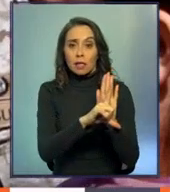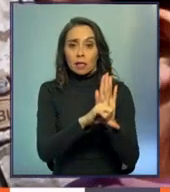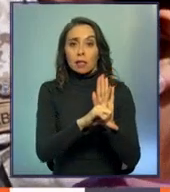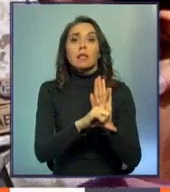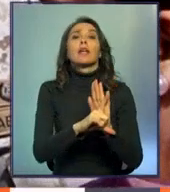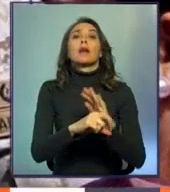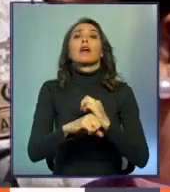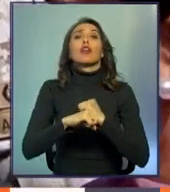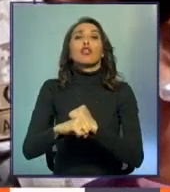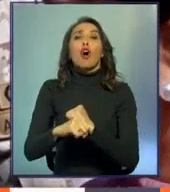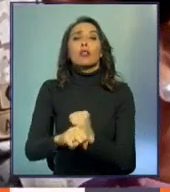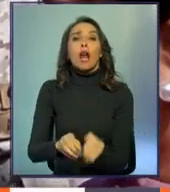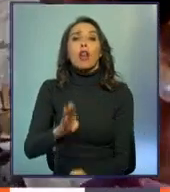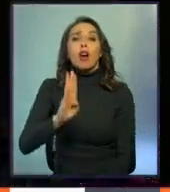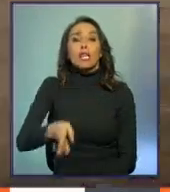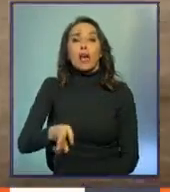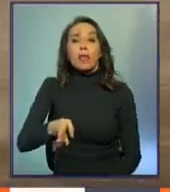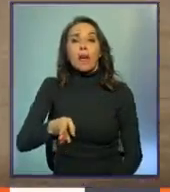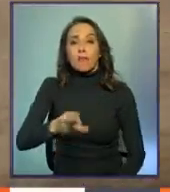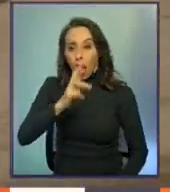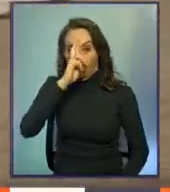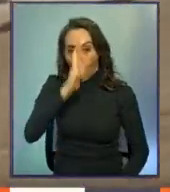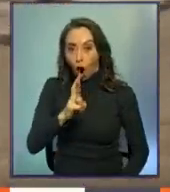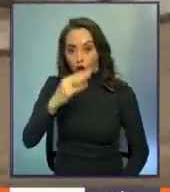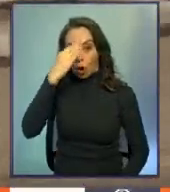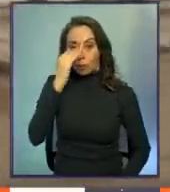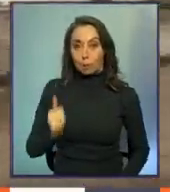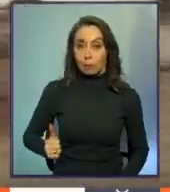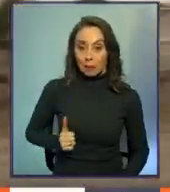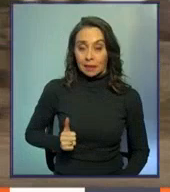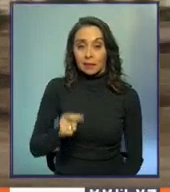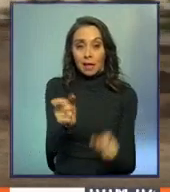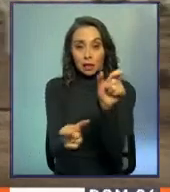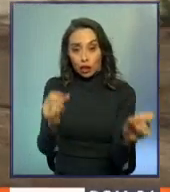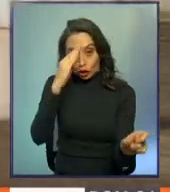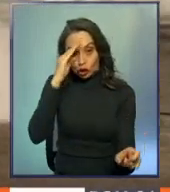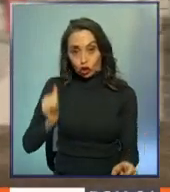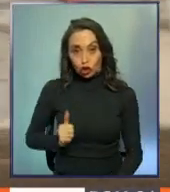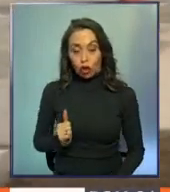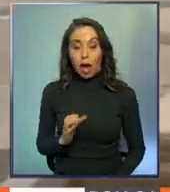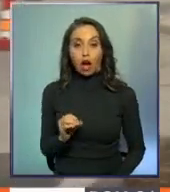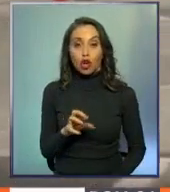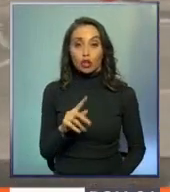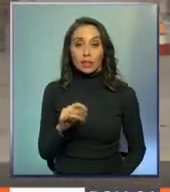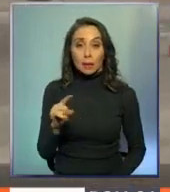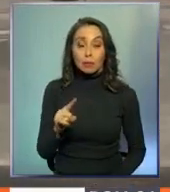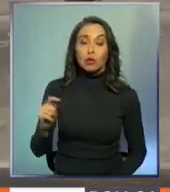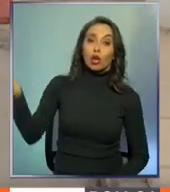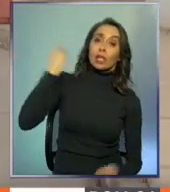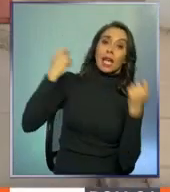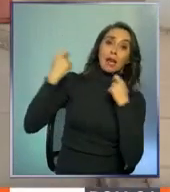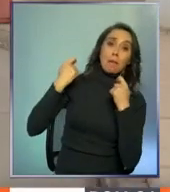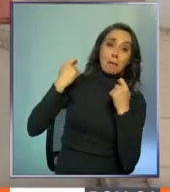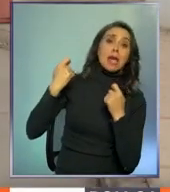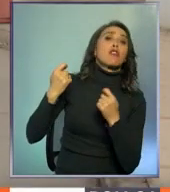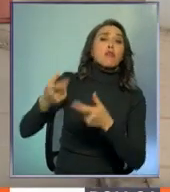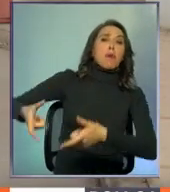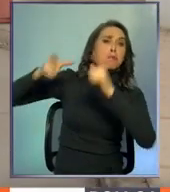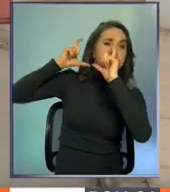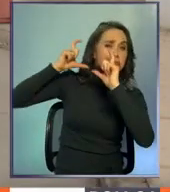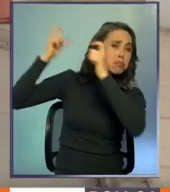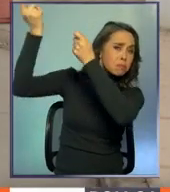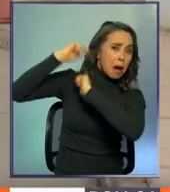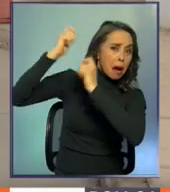deberes y el honor militar. Hasta el momento, los soldados conscriptos agredidos no han presentado denuncias y los